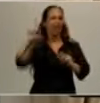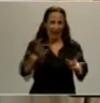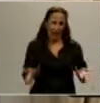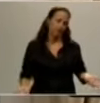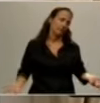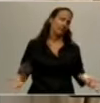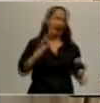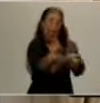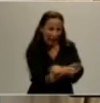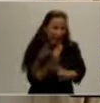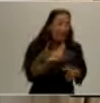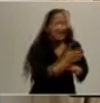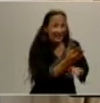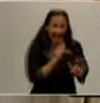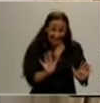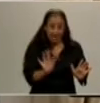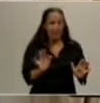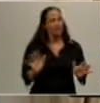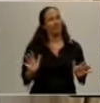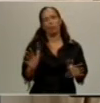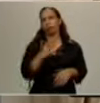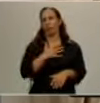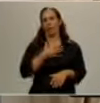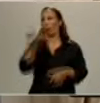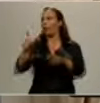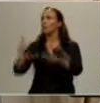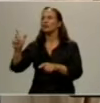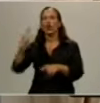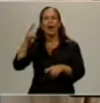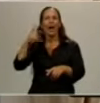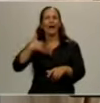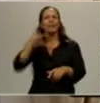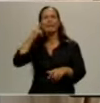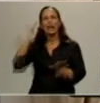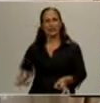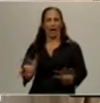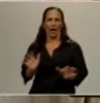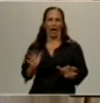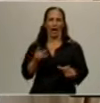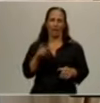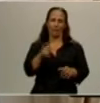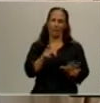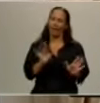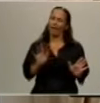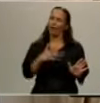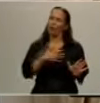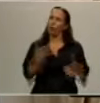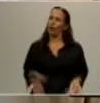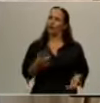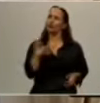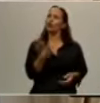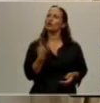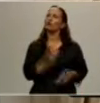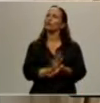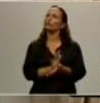no subestimen la inteligencia de los argentinos. Y porque no subestimamos tampoco la inteligencia del Estado ni la de los argentinos, es que también